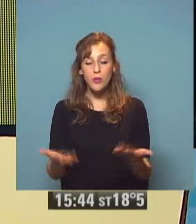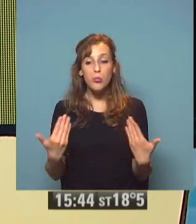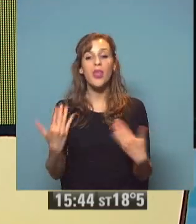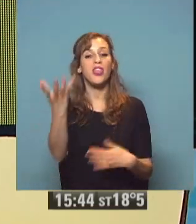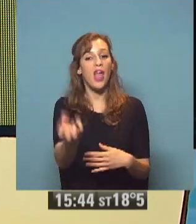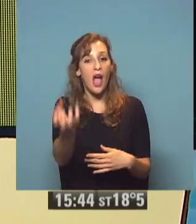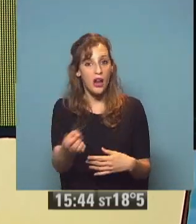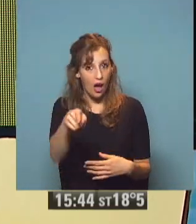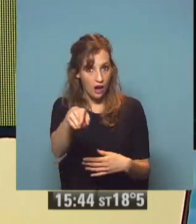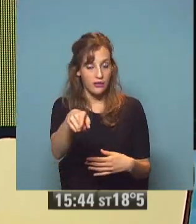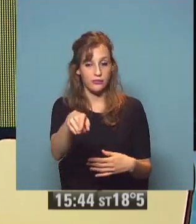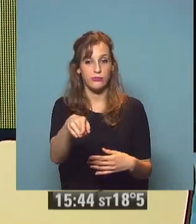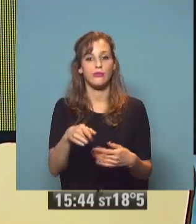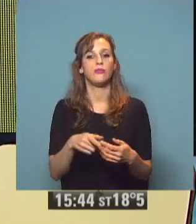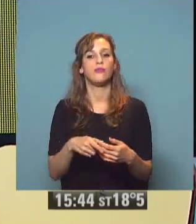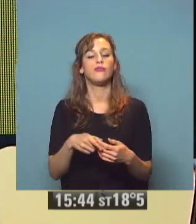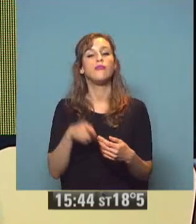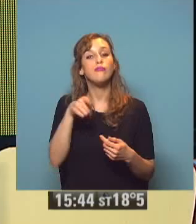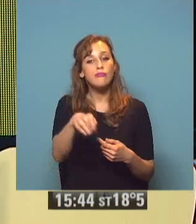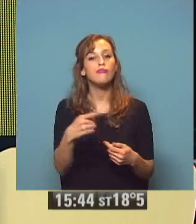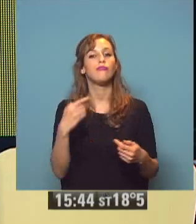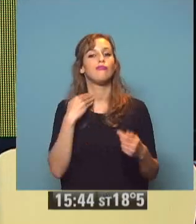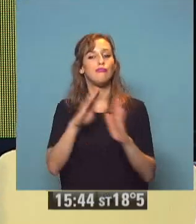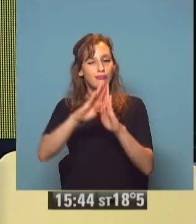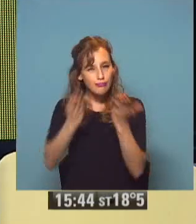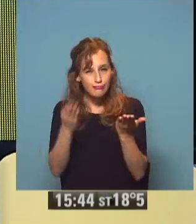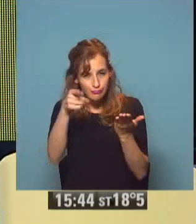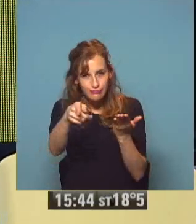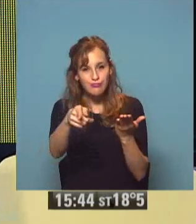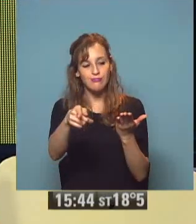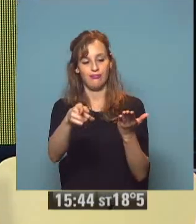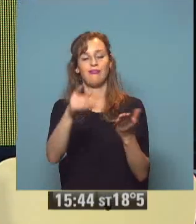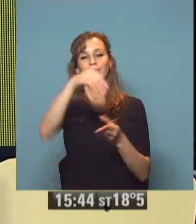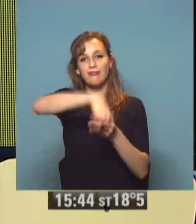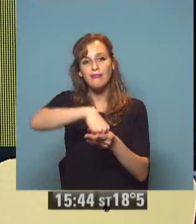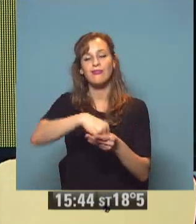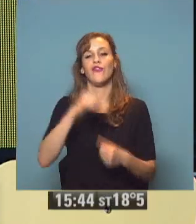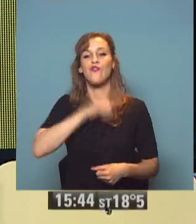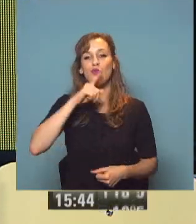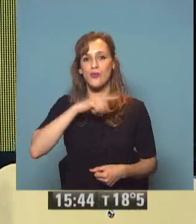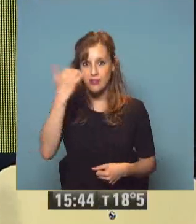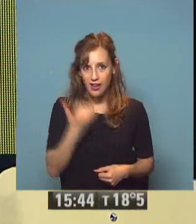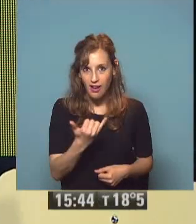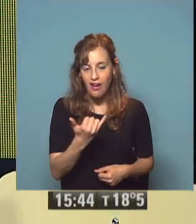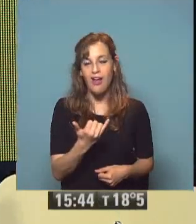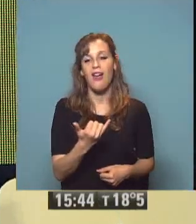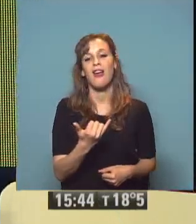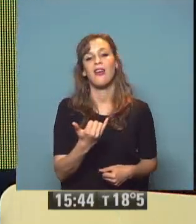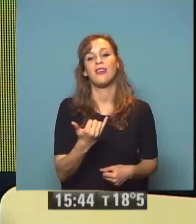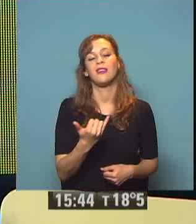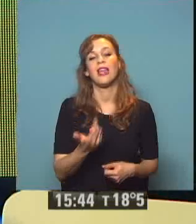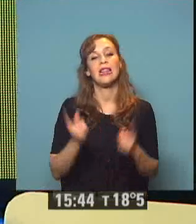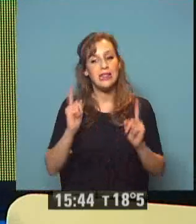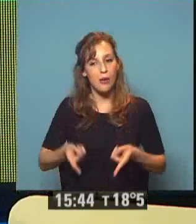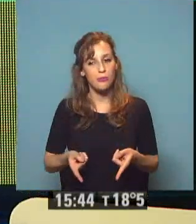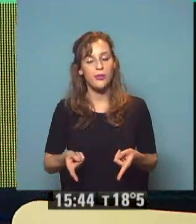adentro tenemos las frutillas y también tenemos